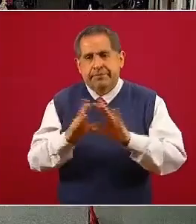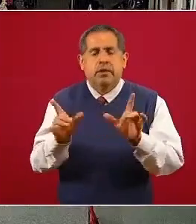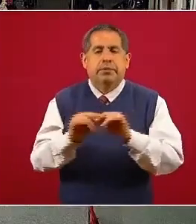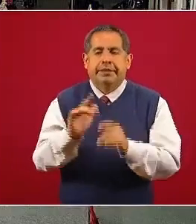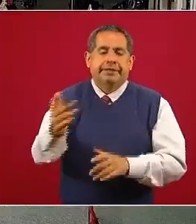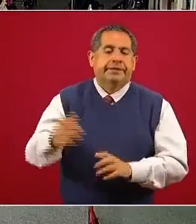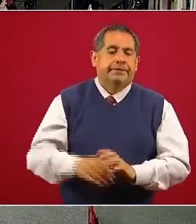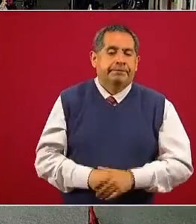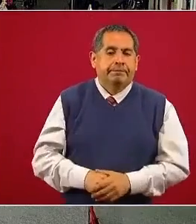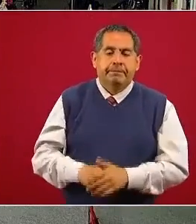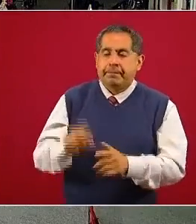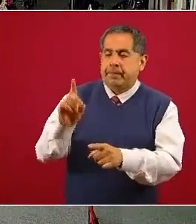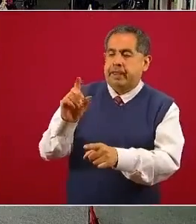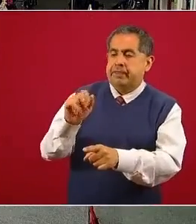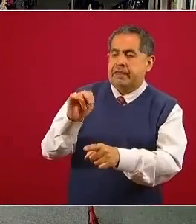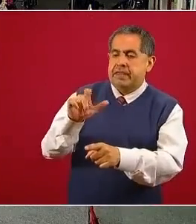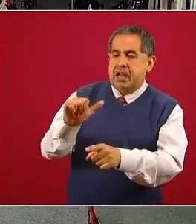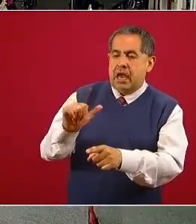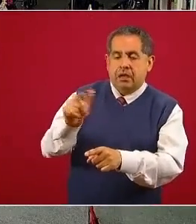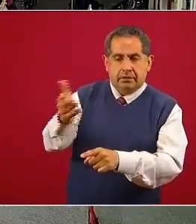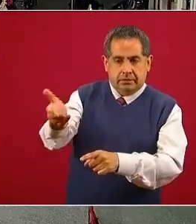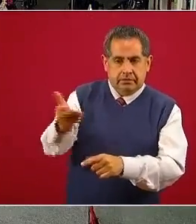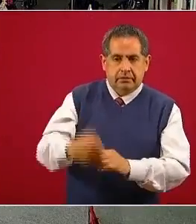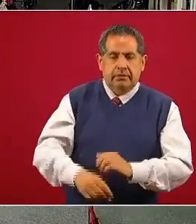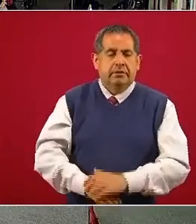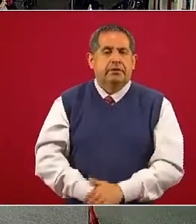gracias. Daniela Pastrana, pie de página.